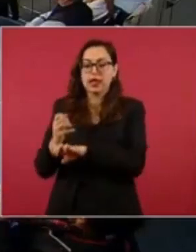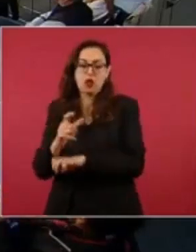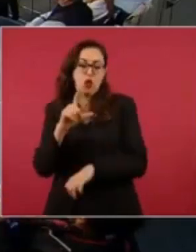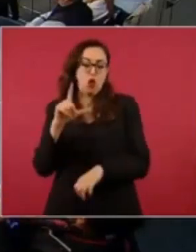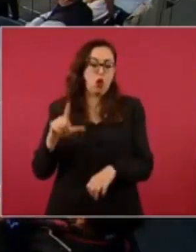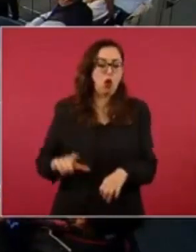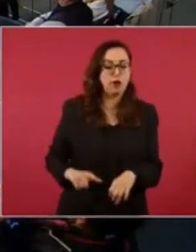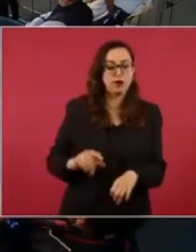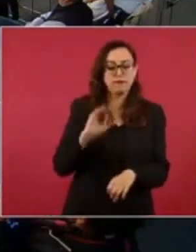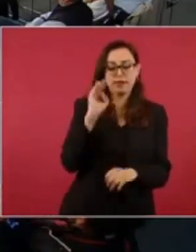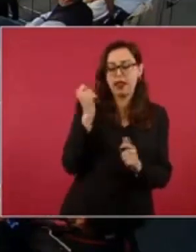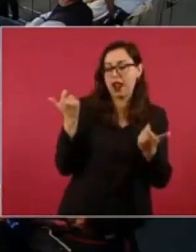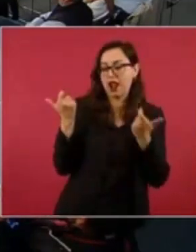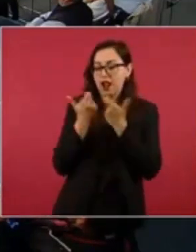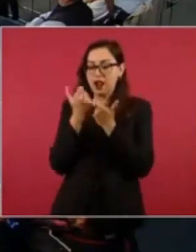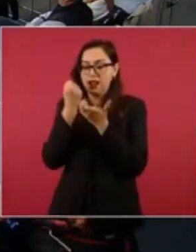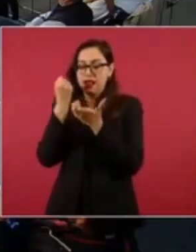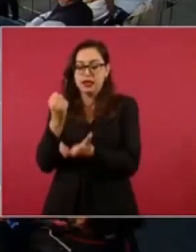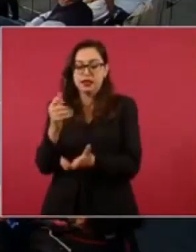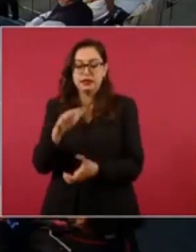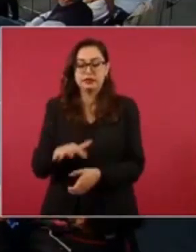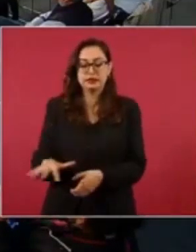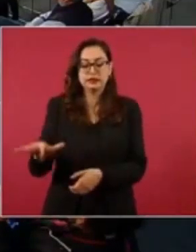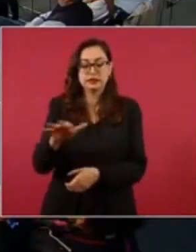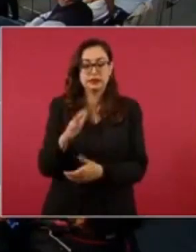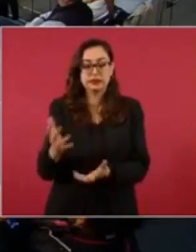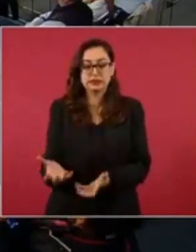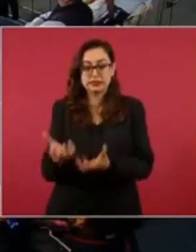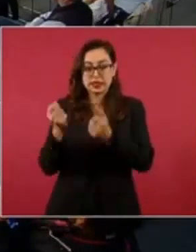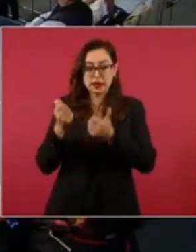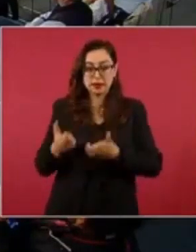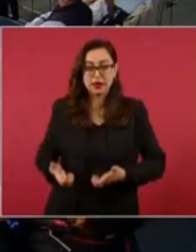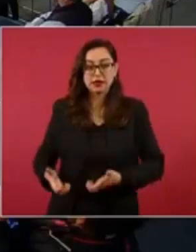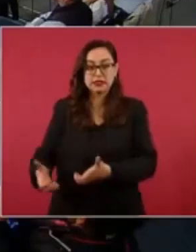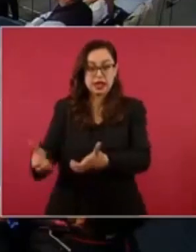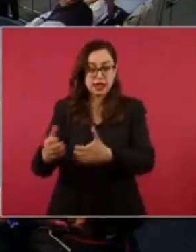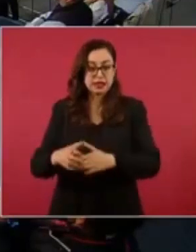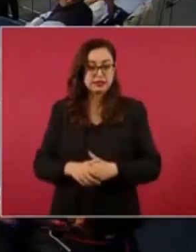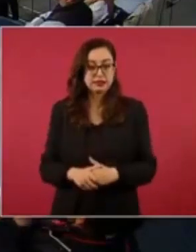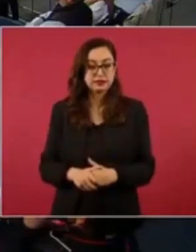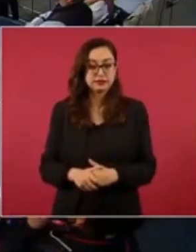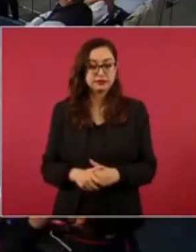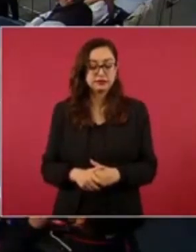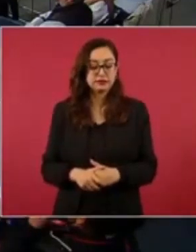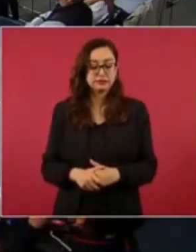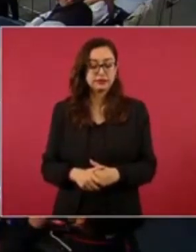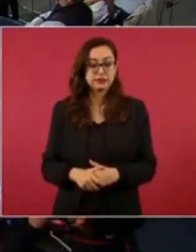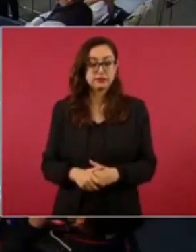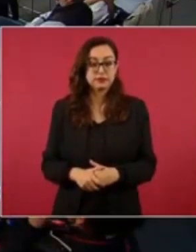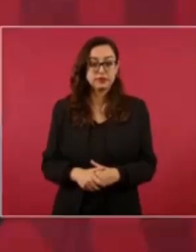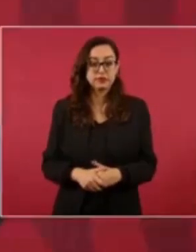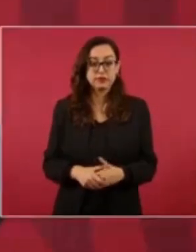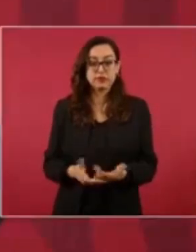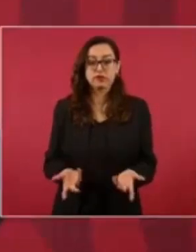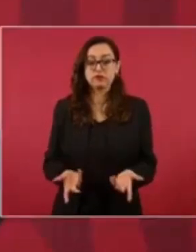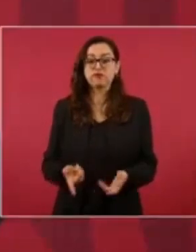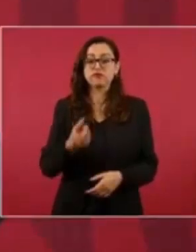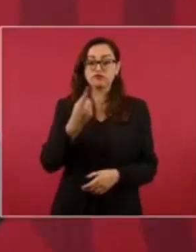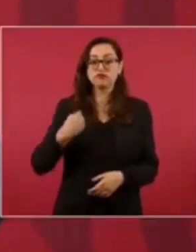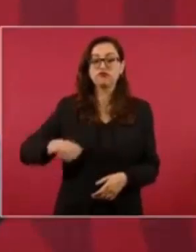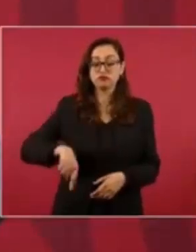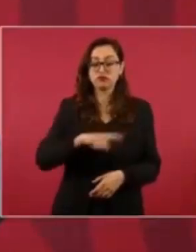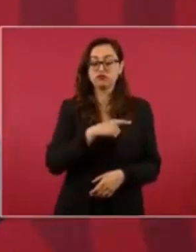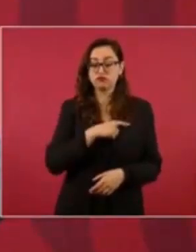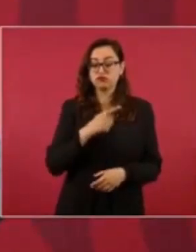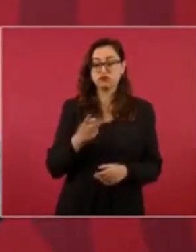para rescatar estas carreteras en la zona Maya, Felipe Carrillo Puerto y José María Morelos? Pues nosotros estaríamos atendiendo la